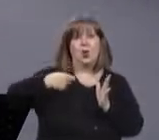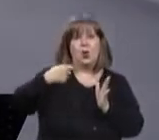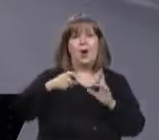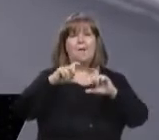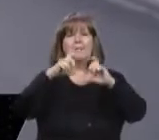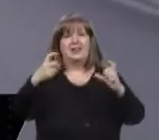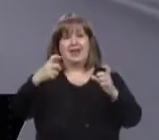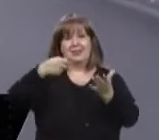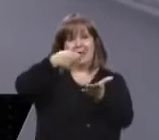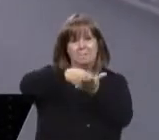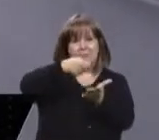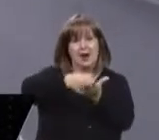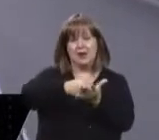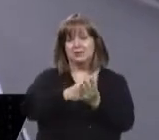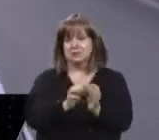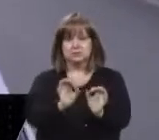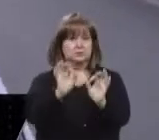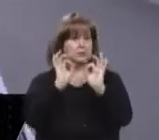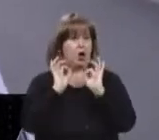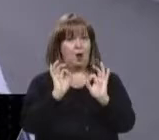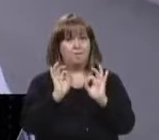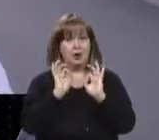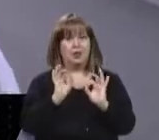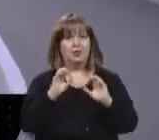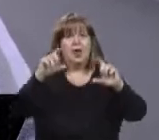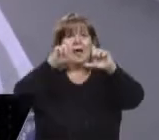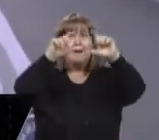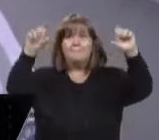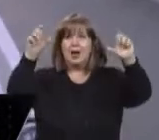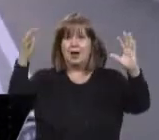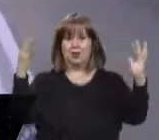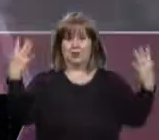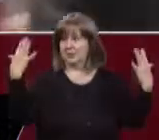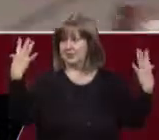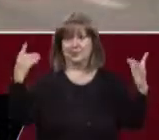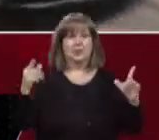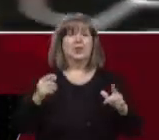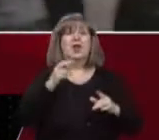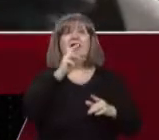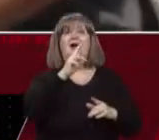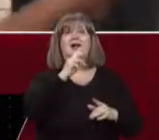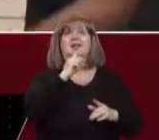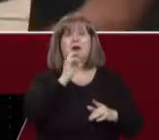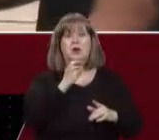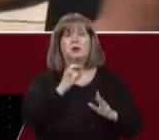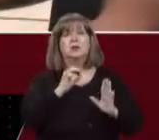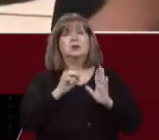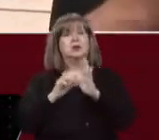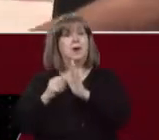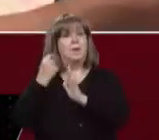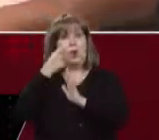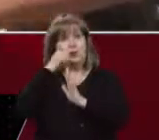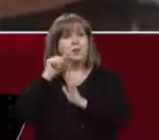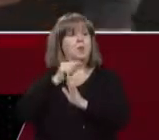patentes pagas y todos los dispositivos de seguridad, como espejo, bueno, más allá de que no tengan la RTO, nosotros, la ley nuestra está adherida a